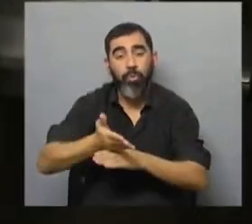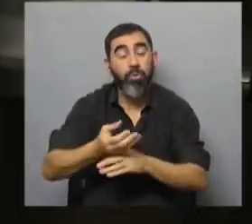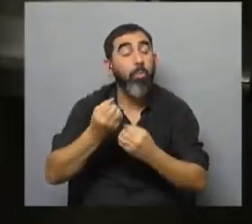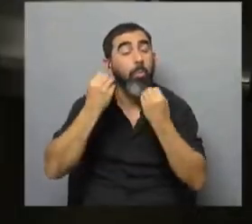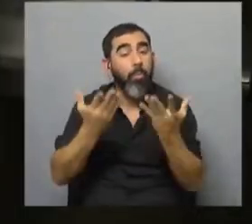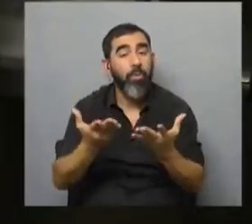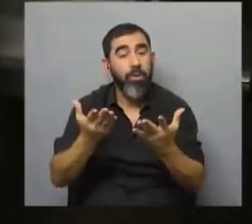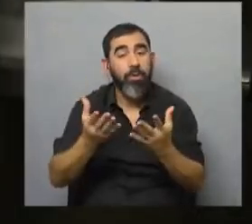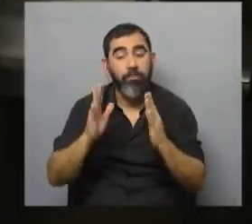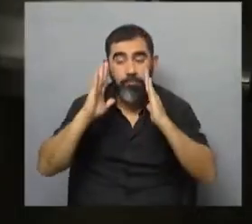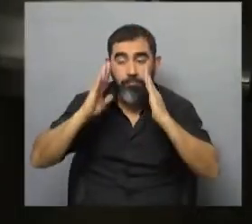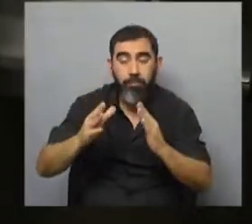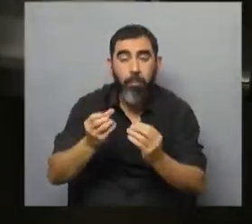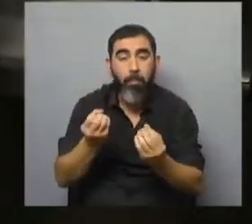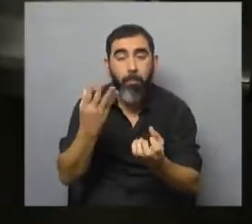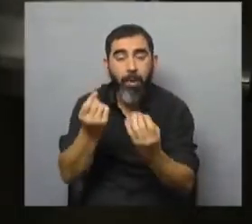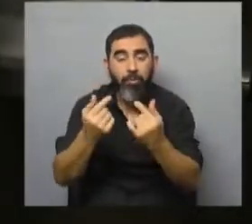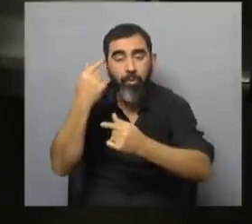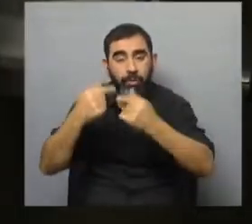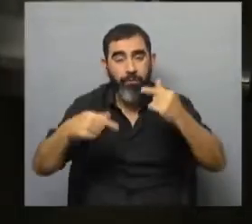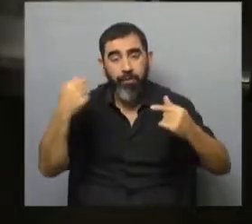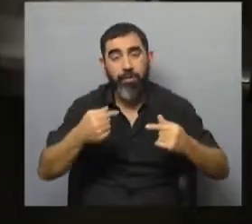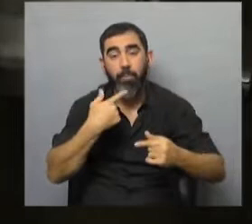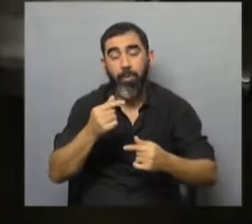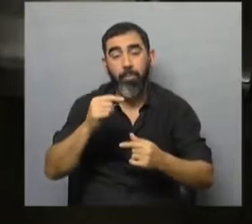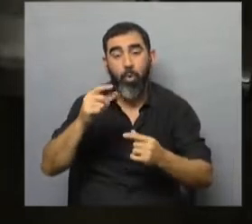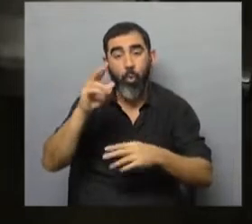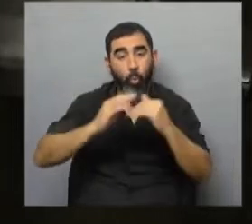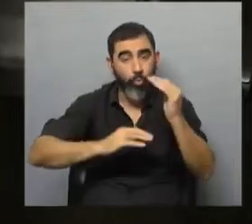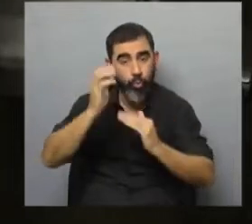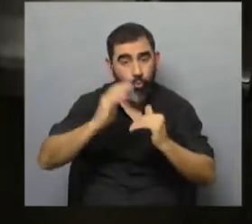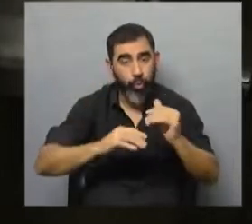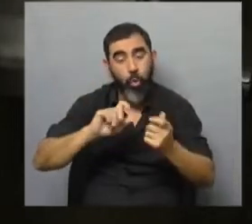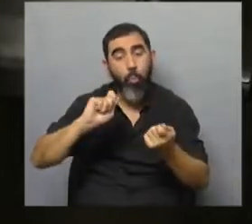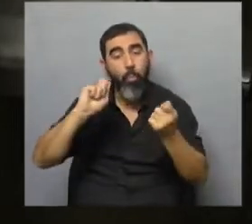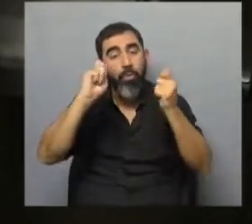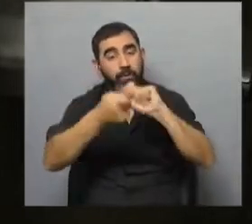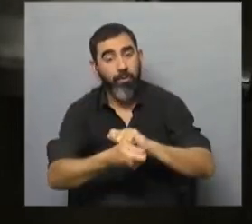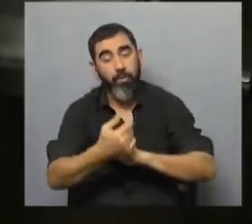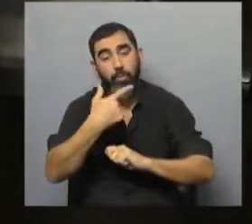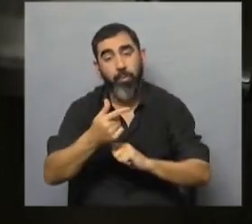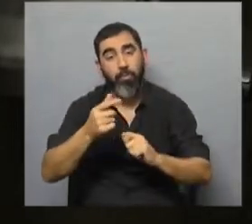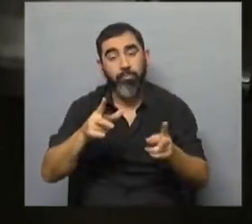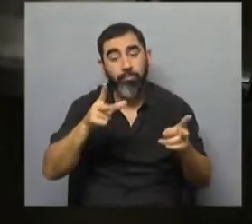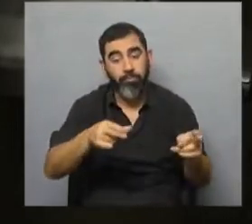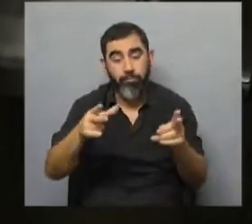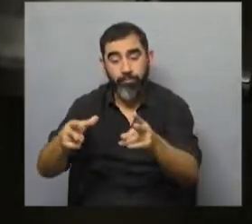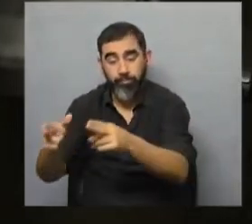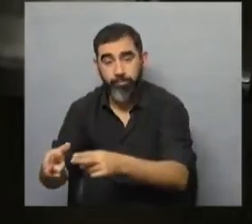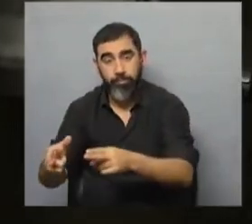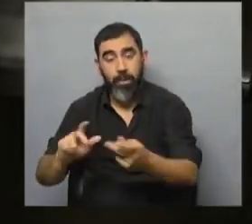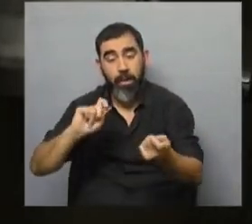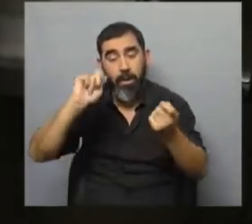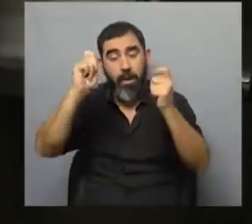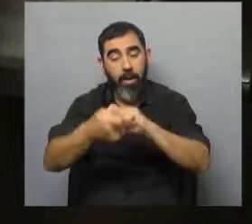porque dedicamos el pastizal a otros usos del suelo, como puede ser la urbanización o otras modificaciones, que son la fragmentación del mismo para